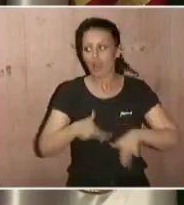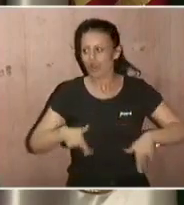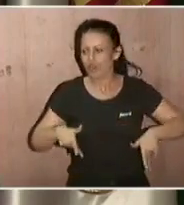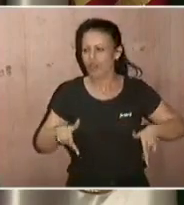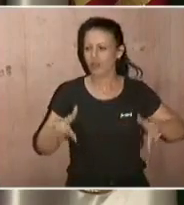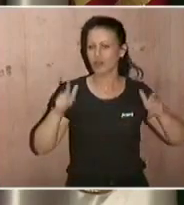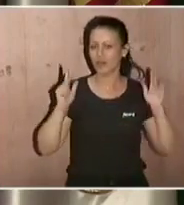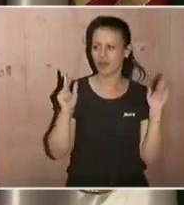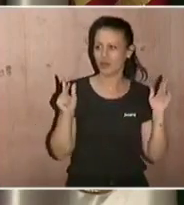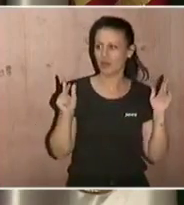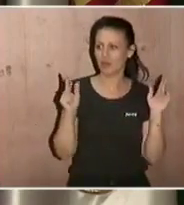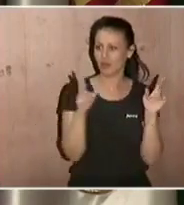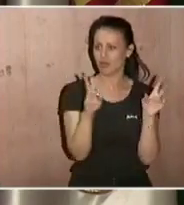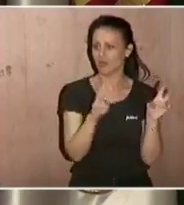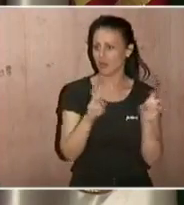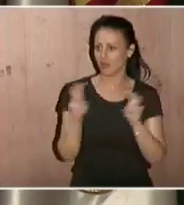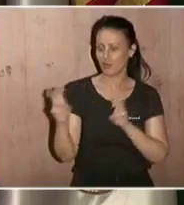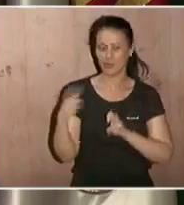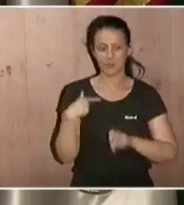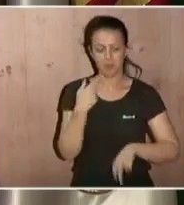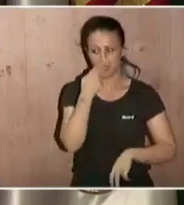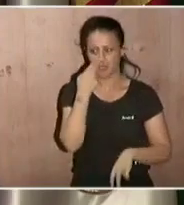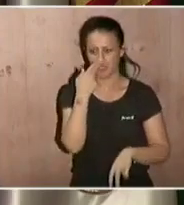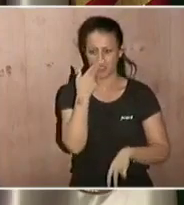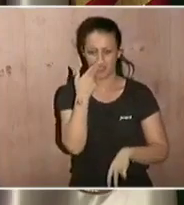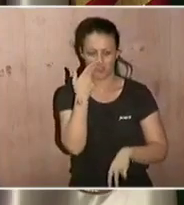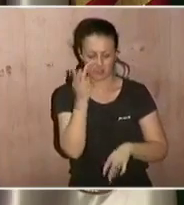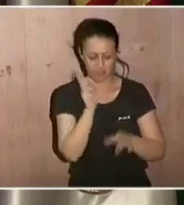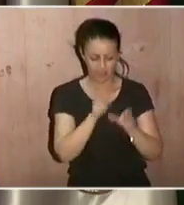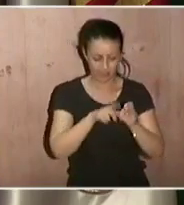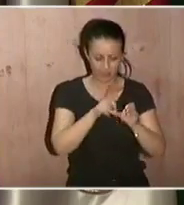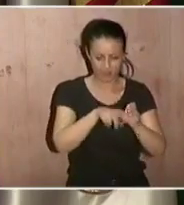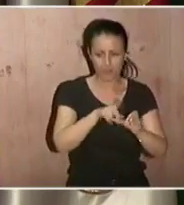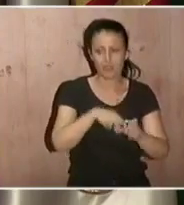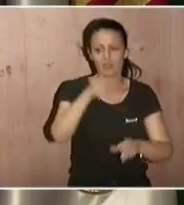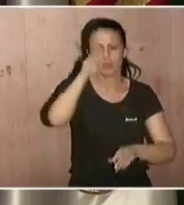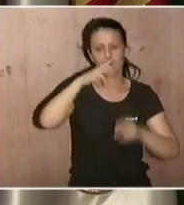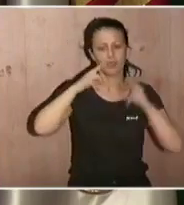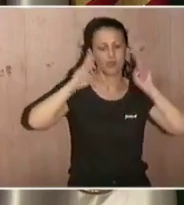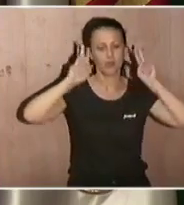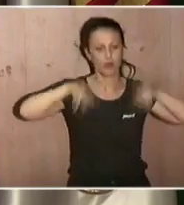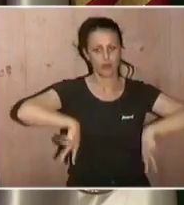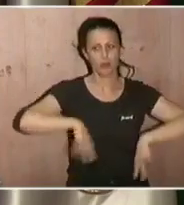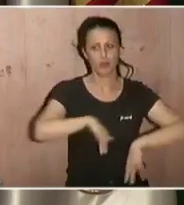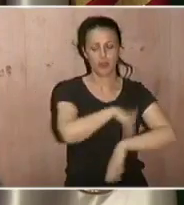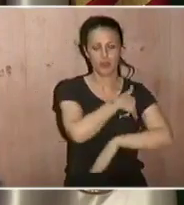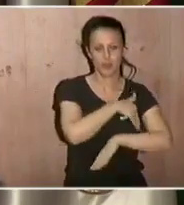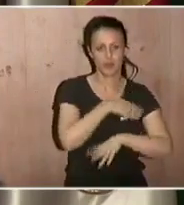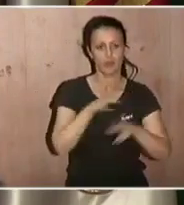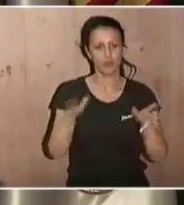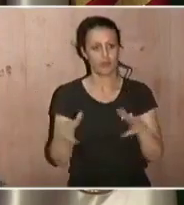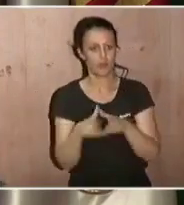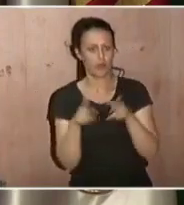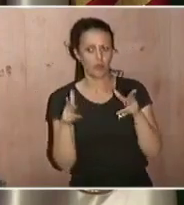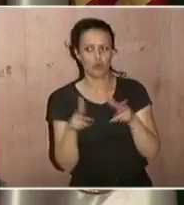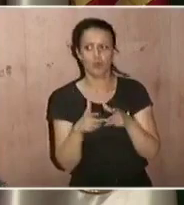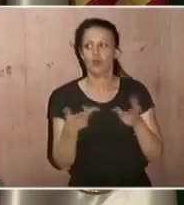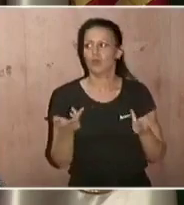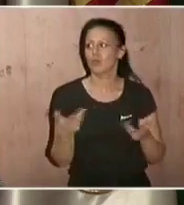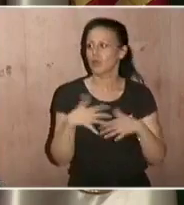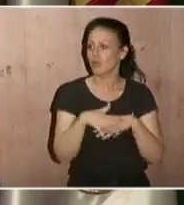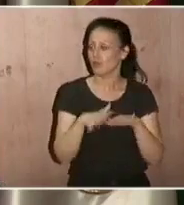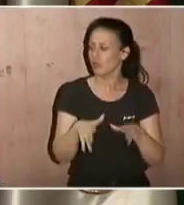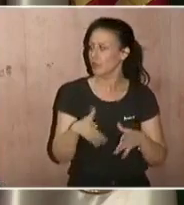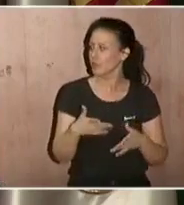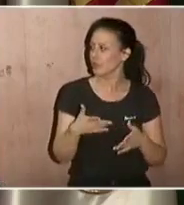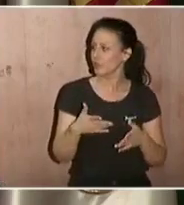que me han ido interesando. Tuve reconocimiento académico y social, amplias relaciones profesionales